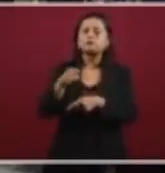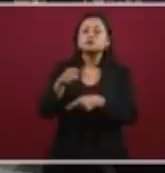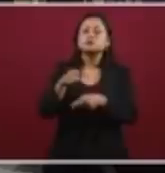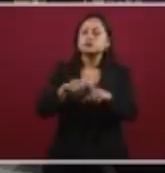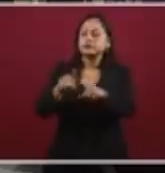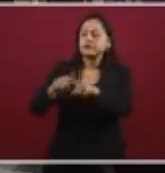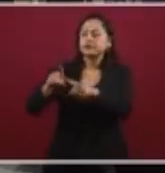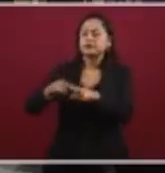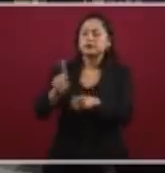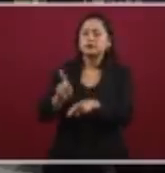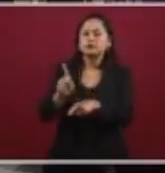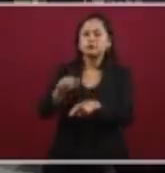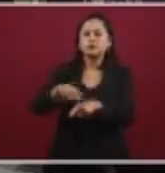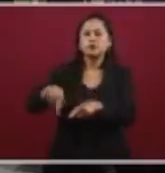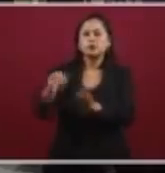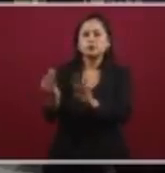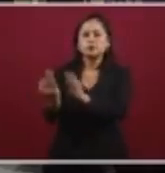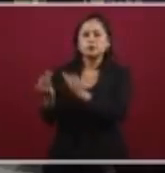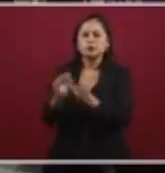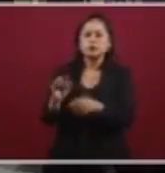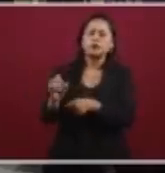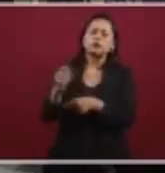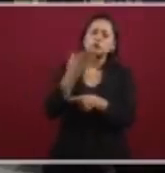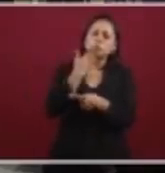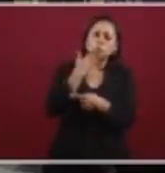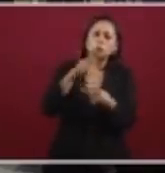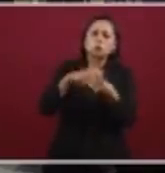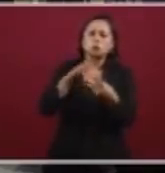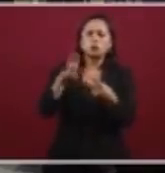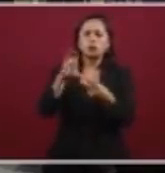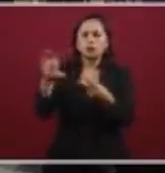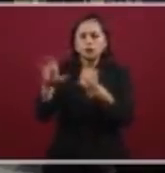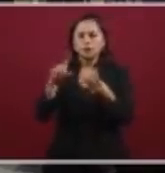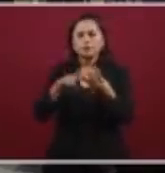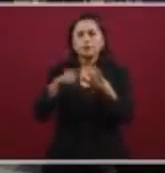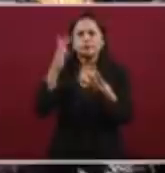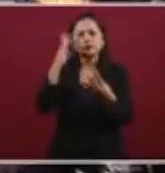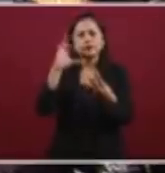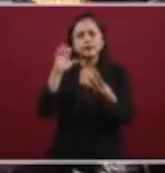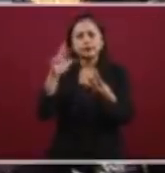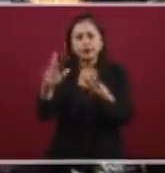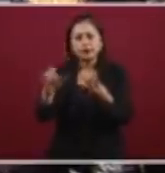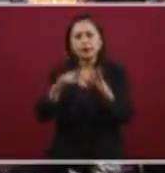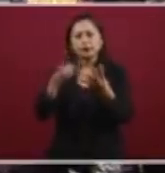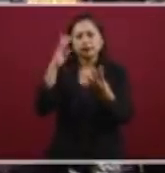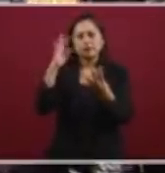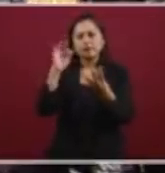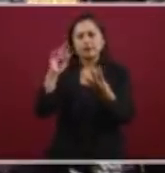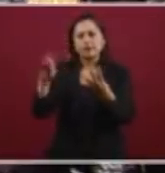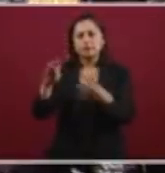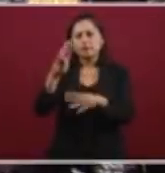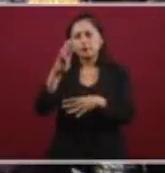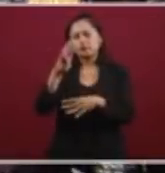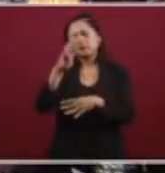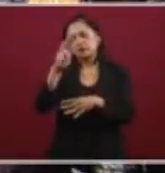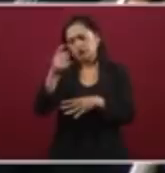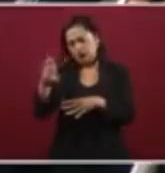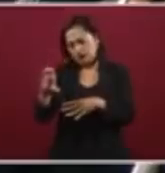de sonora baja california santa clara san felipe etcétera de alto golfo de california